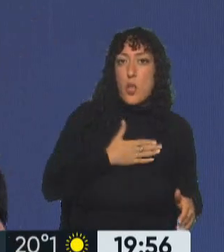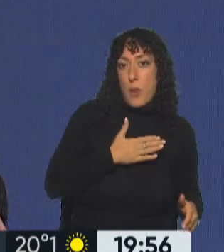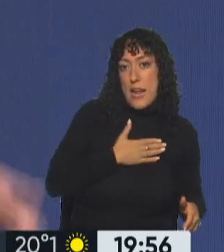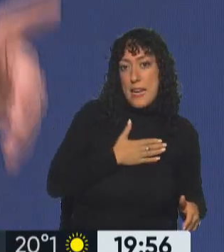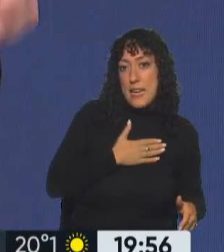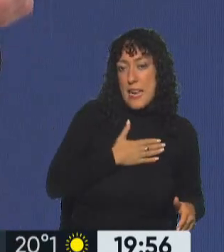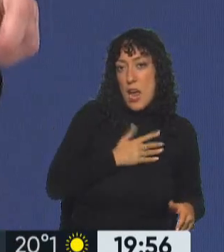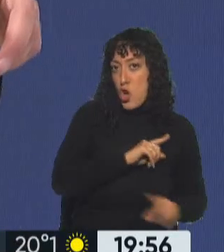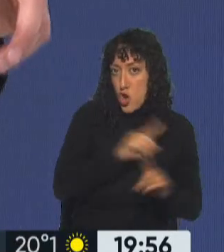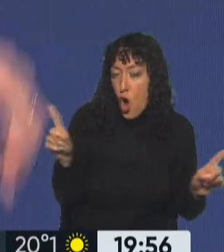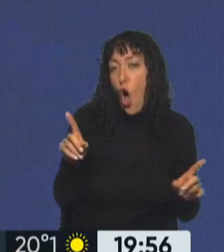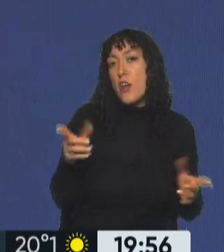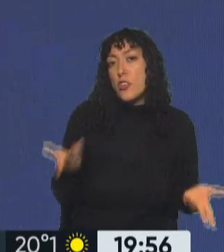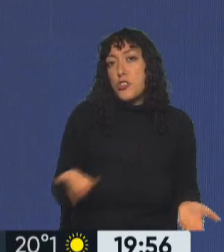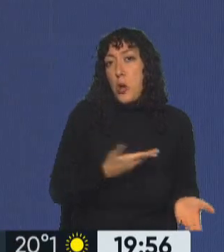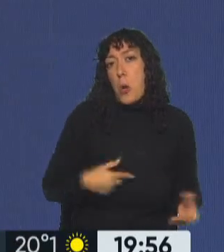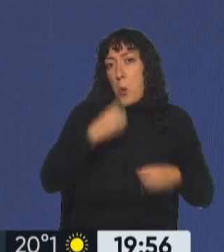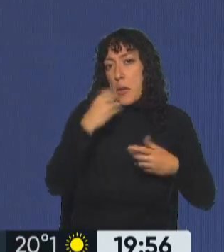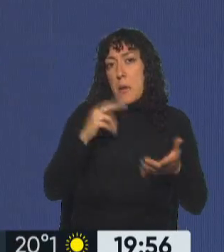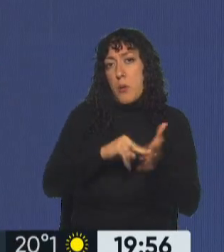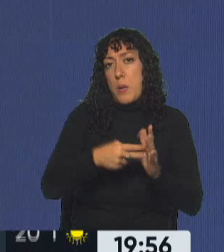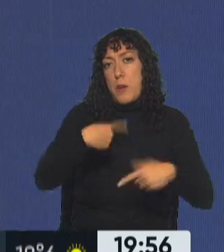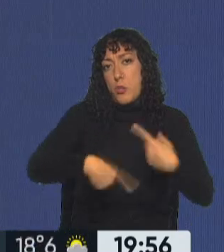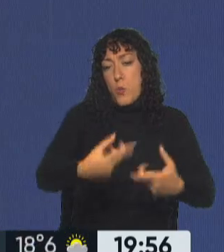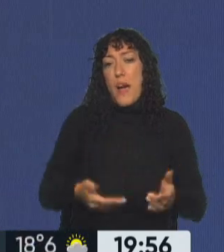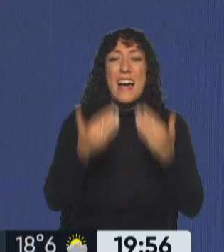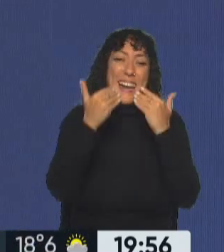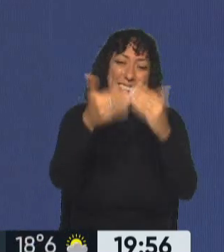los problemas van a seguir, gobierne quien gobierne. Un montón de gracias, Gambina. Gracias a vos.